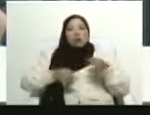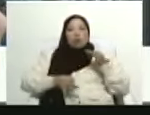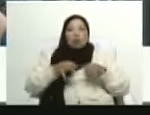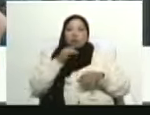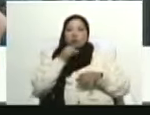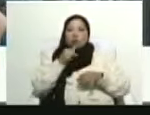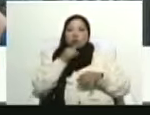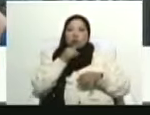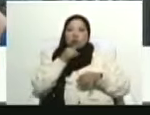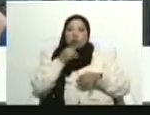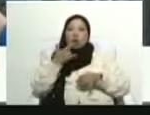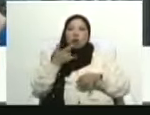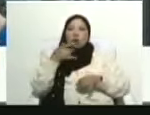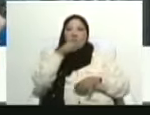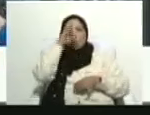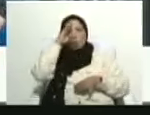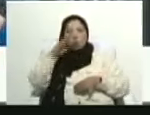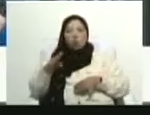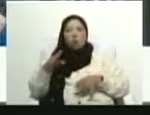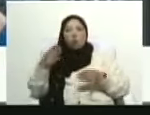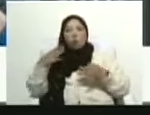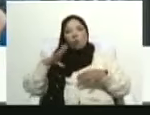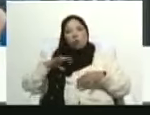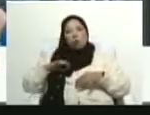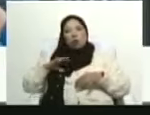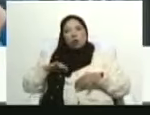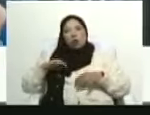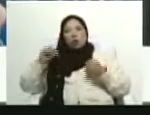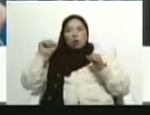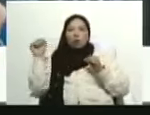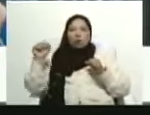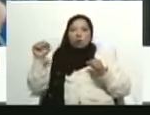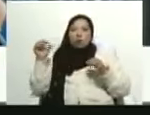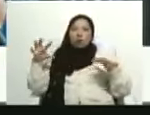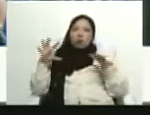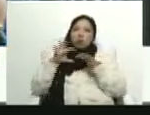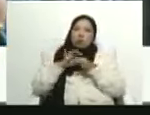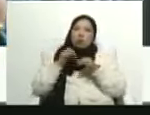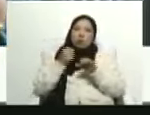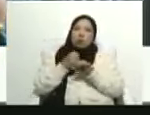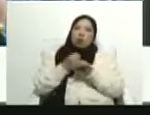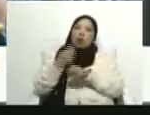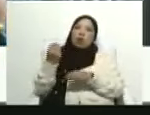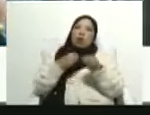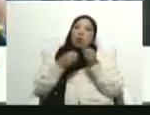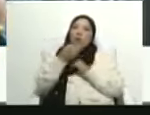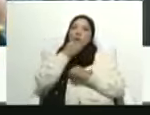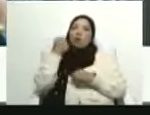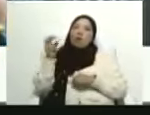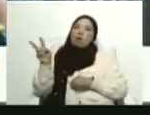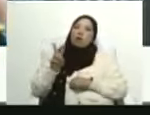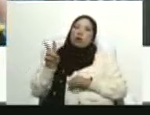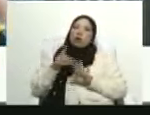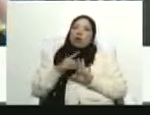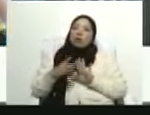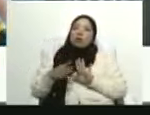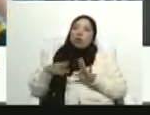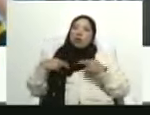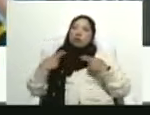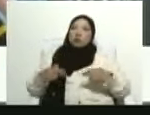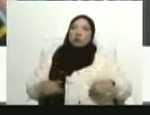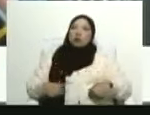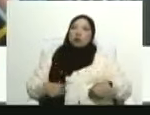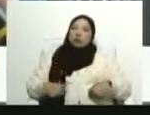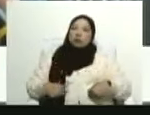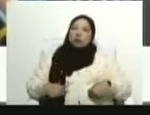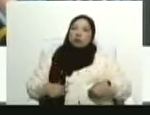República, nuestras fuerzas de seguridad. Todas están trabajando en unísono para cada vez ir mejorando la situación de derechos humanos, pero que está